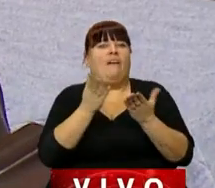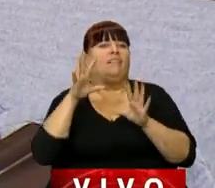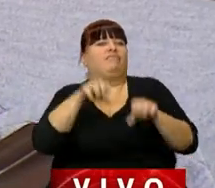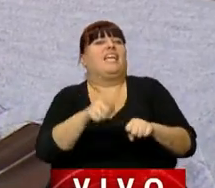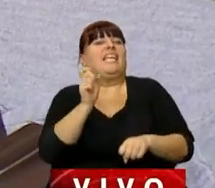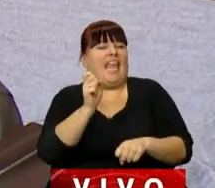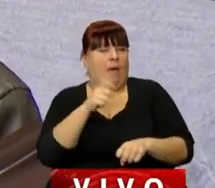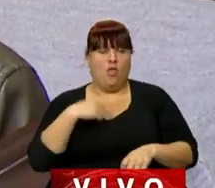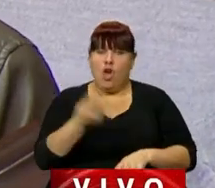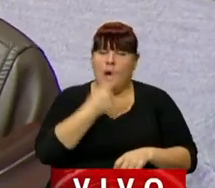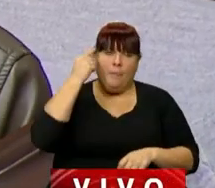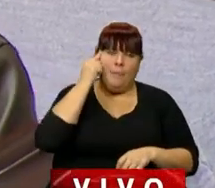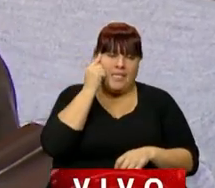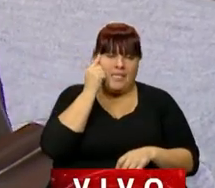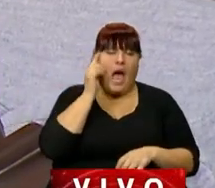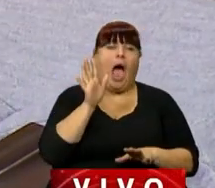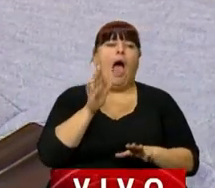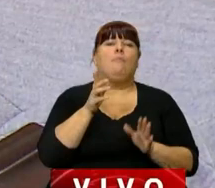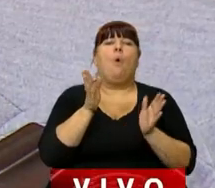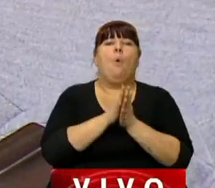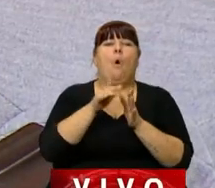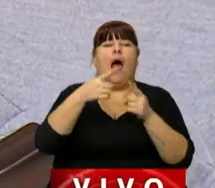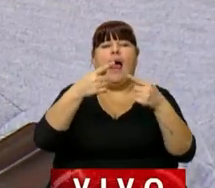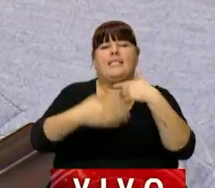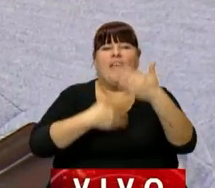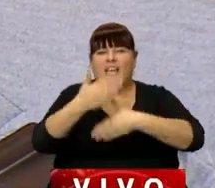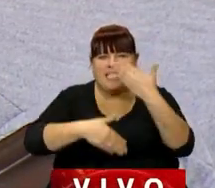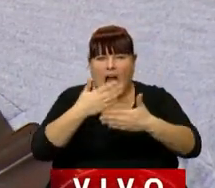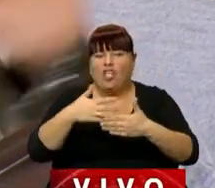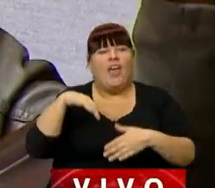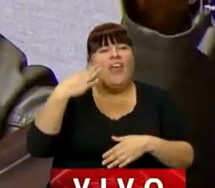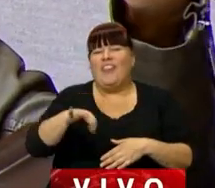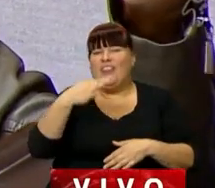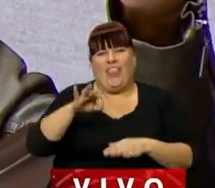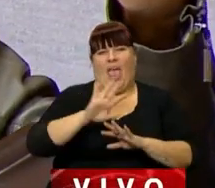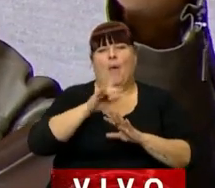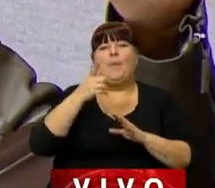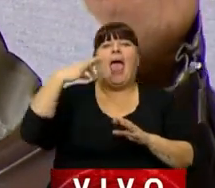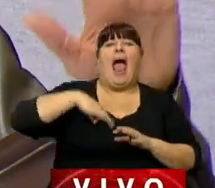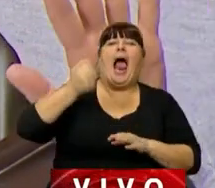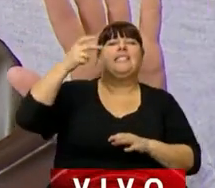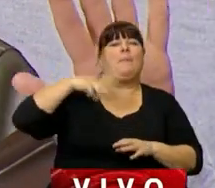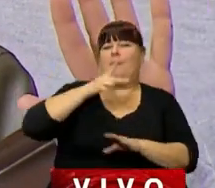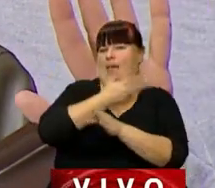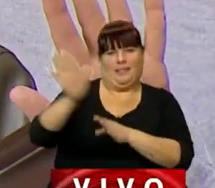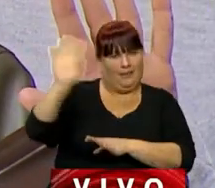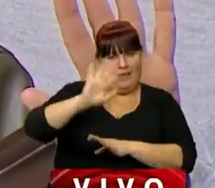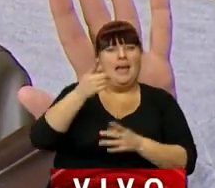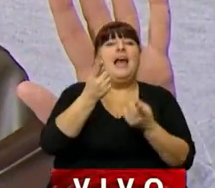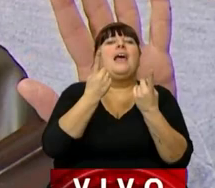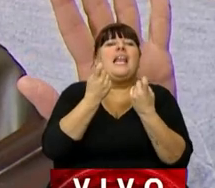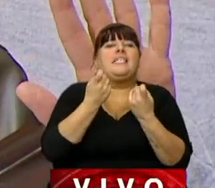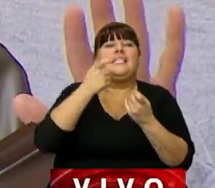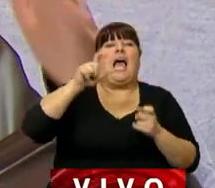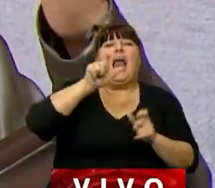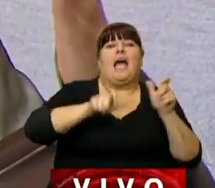beneficios nosotros creemos que todo ese conoce ese desarrollo tiene que estar lejos de las ganancias privadas y cerca de las